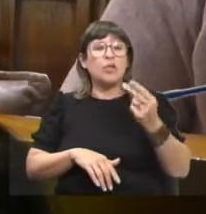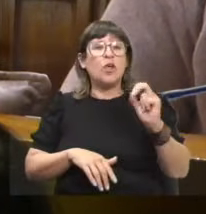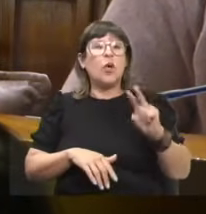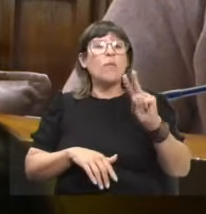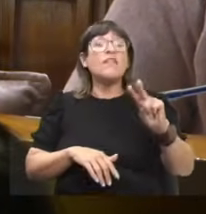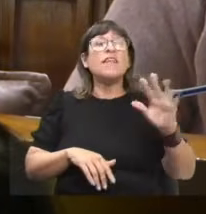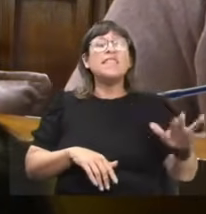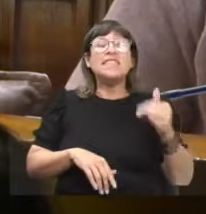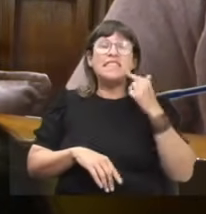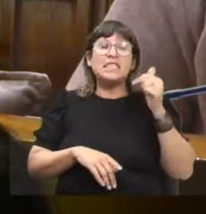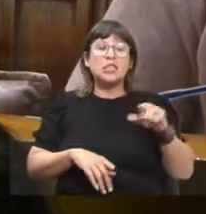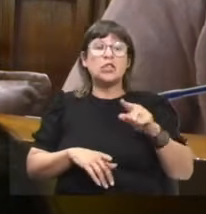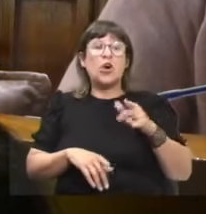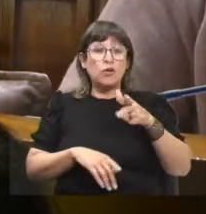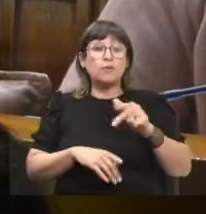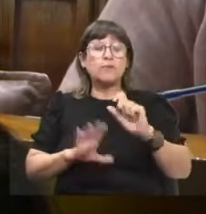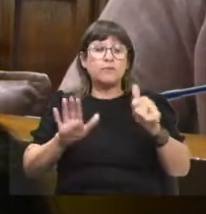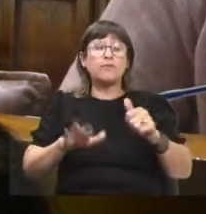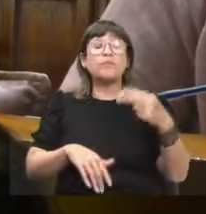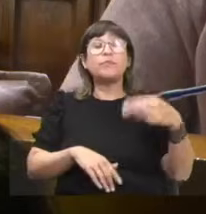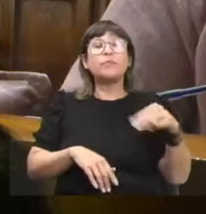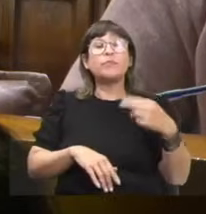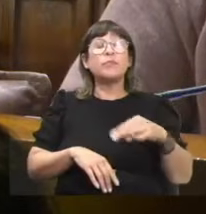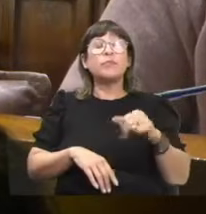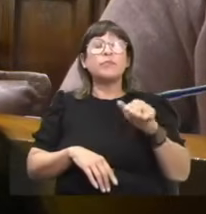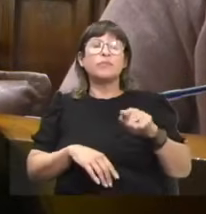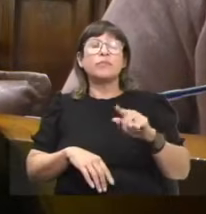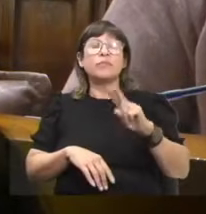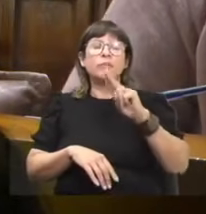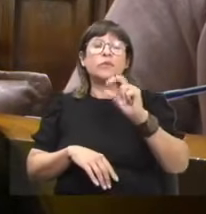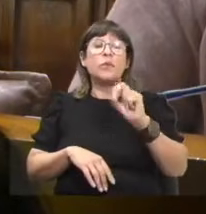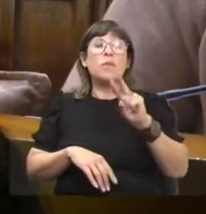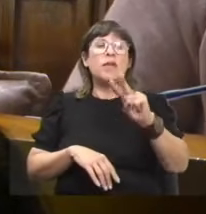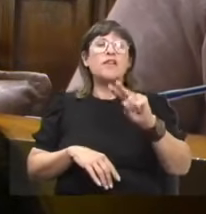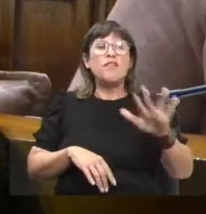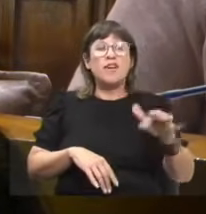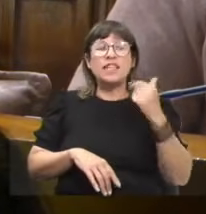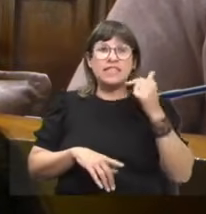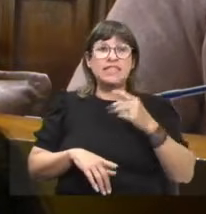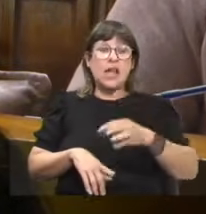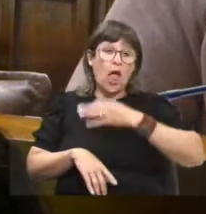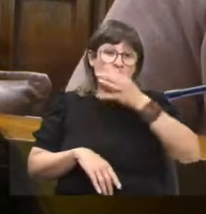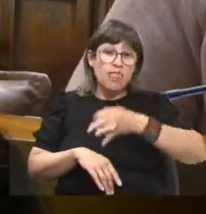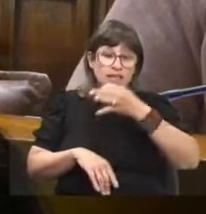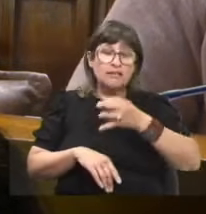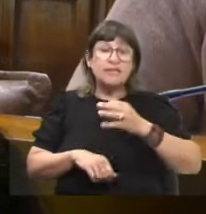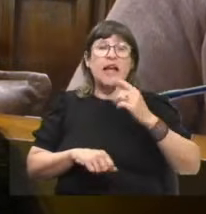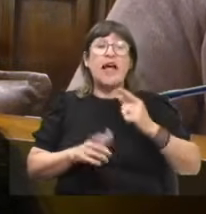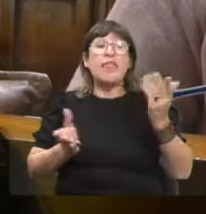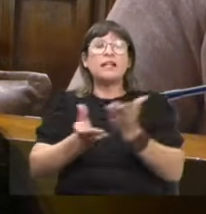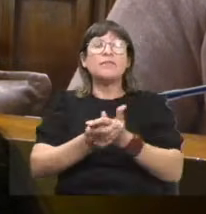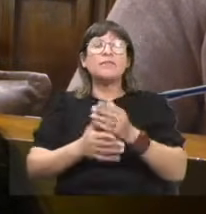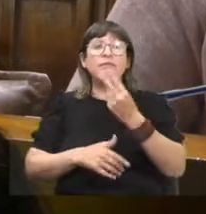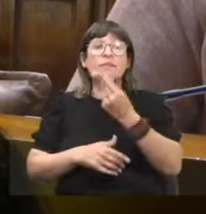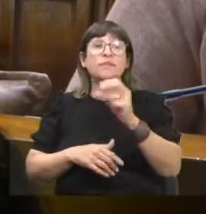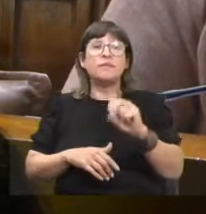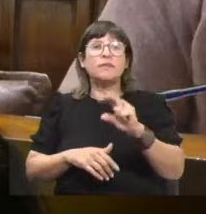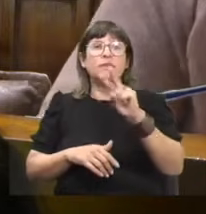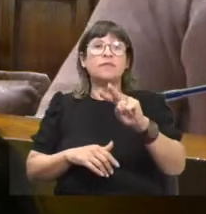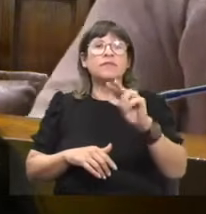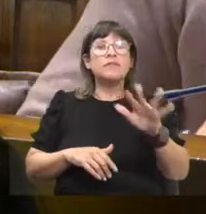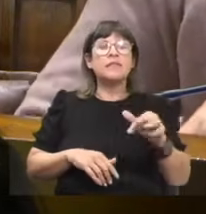367/2025 de fecha 6 de noviembre del 2025, dictada en el expediente